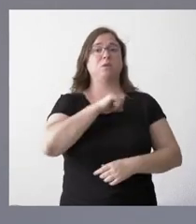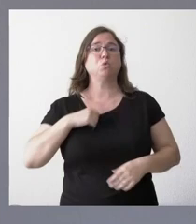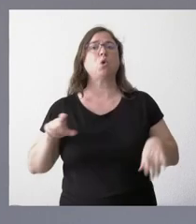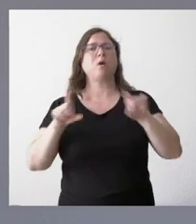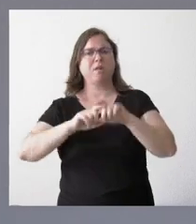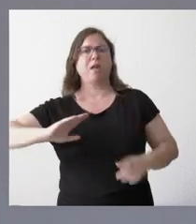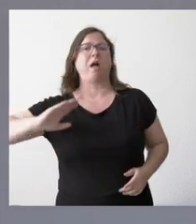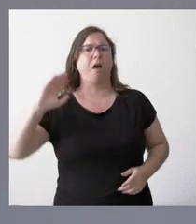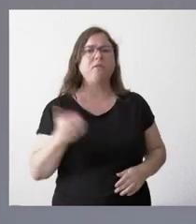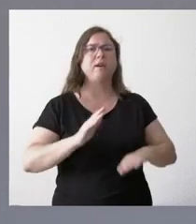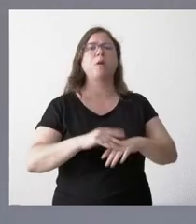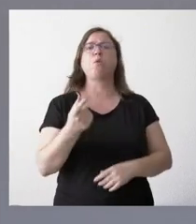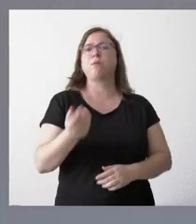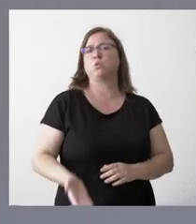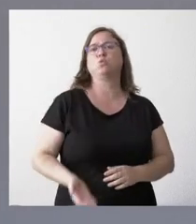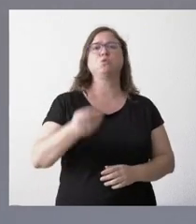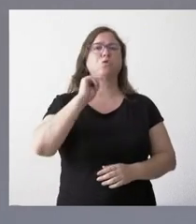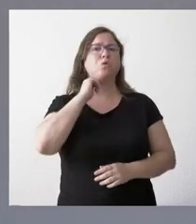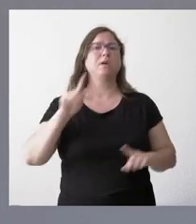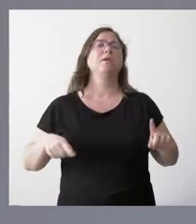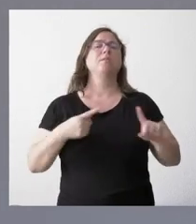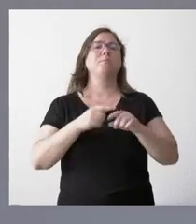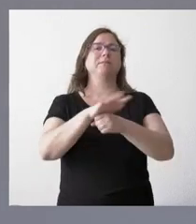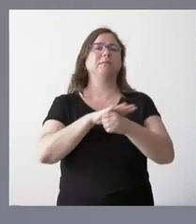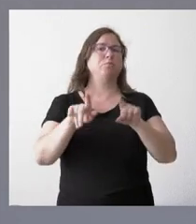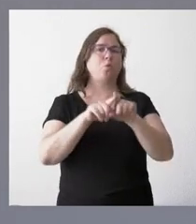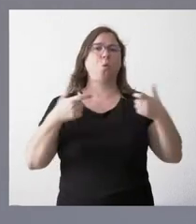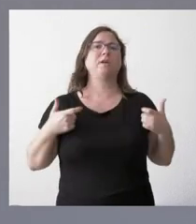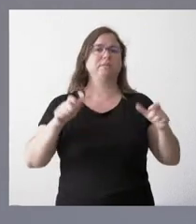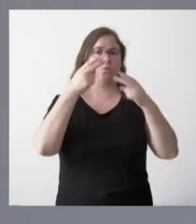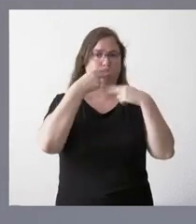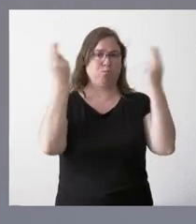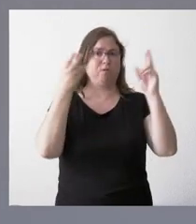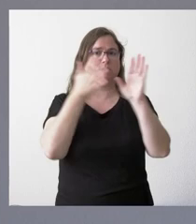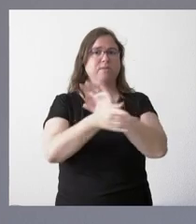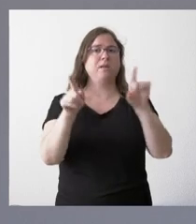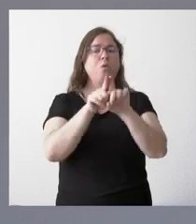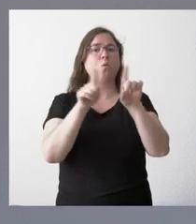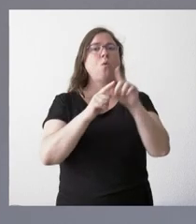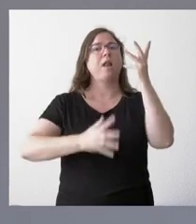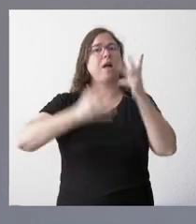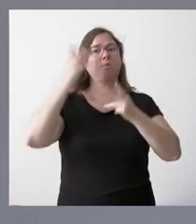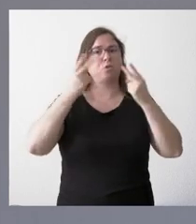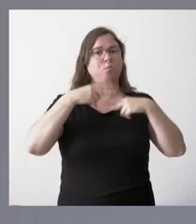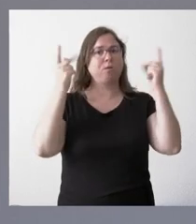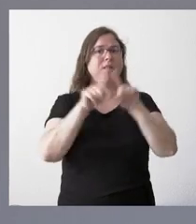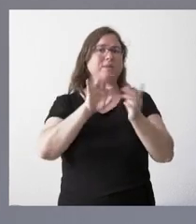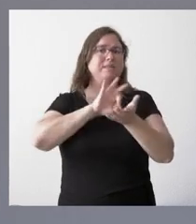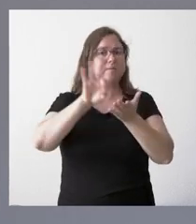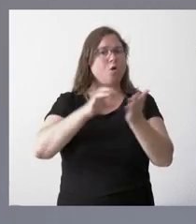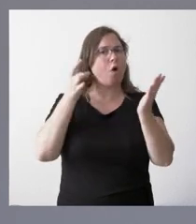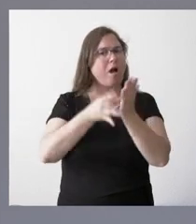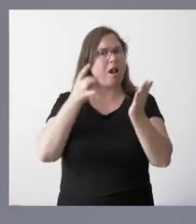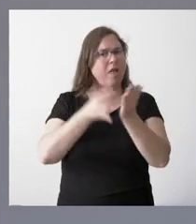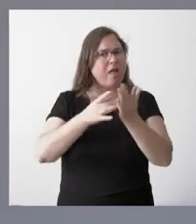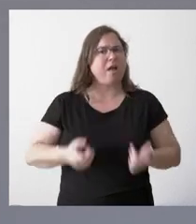también en el ámbito del sector público. Y, por tanto, el coste al que tiene que hacer frente la Administración para seguir prestando servicios públicos de calidad